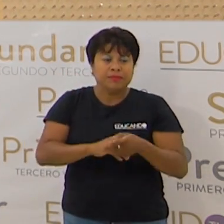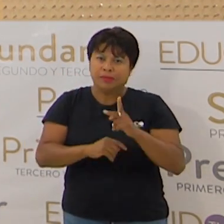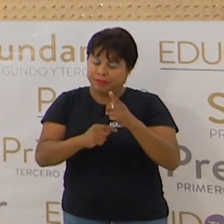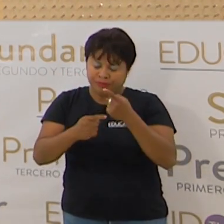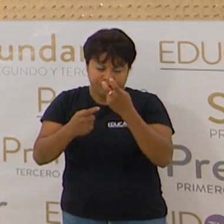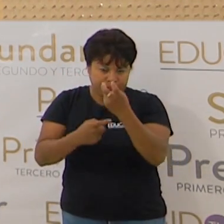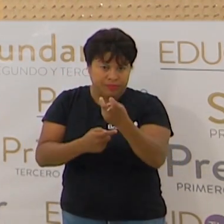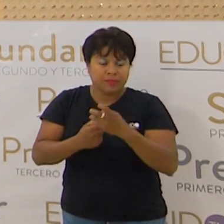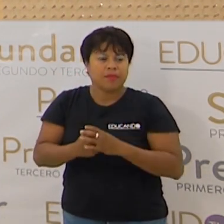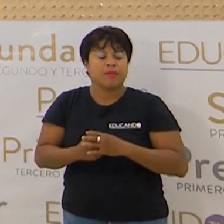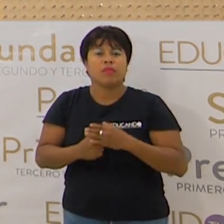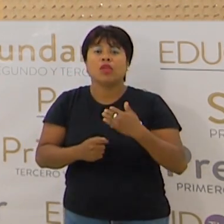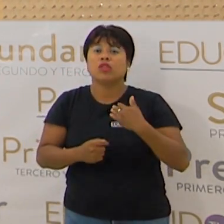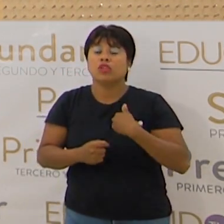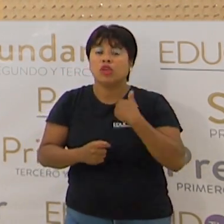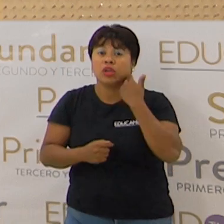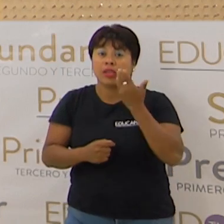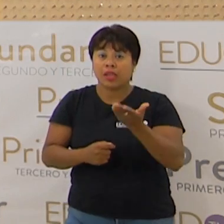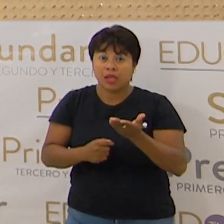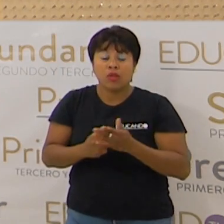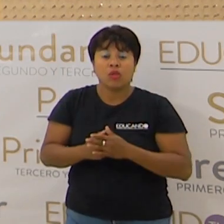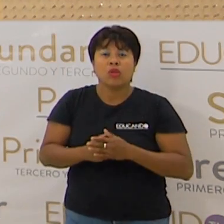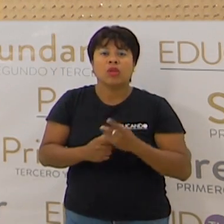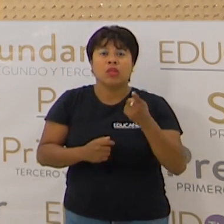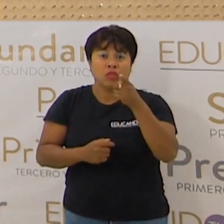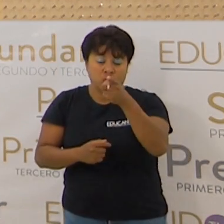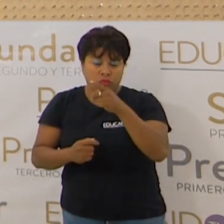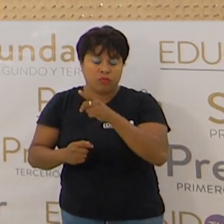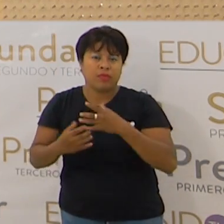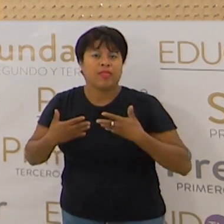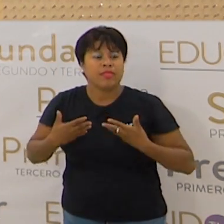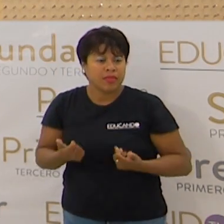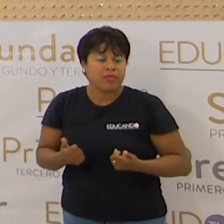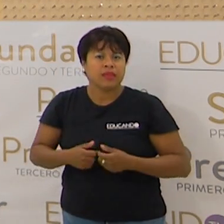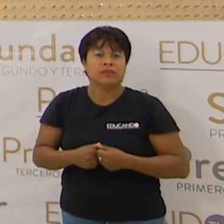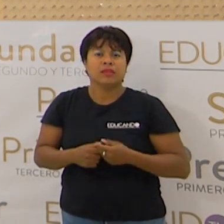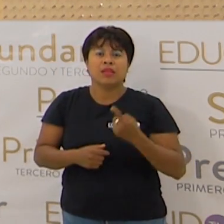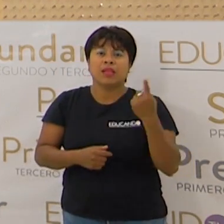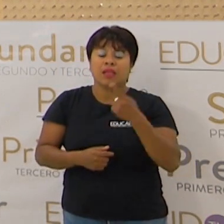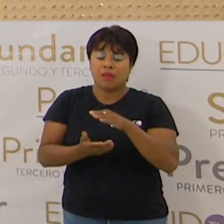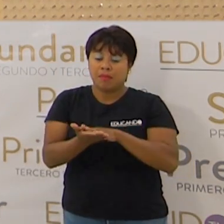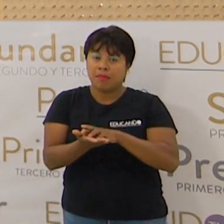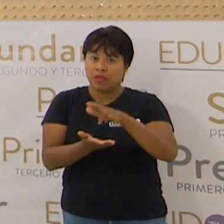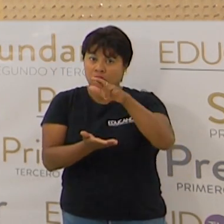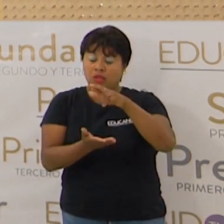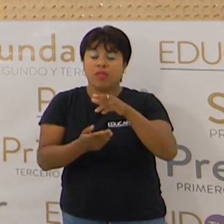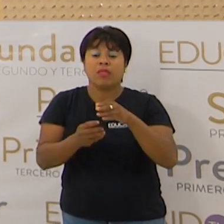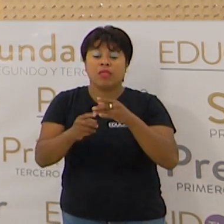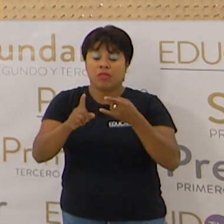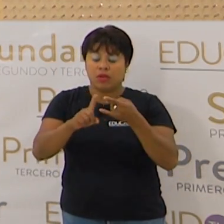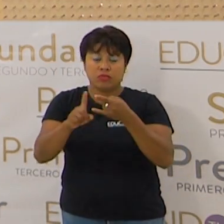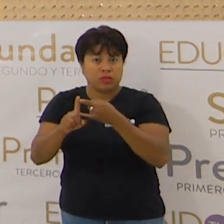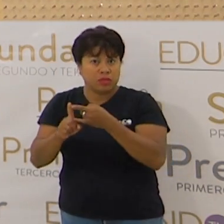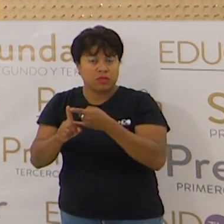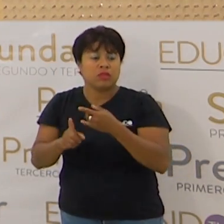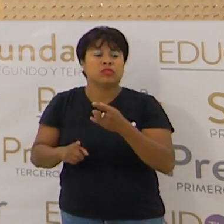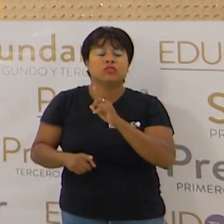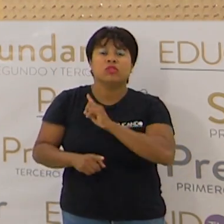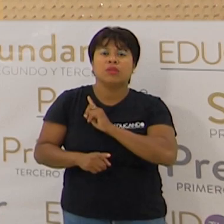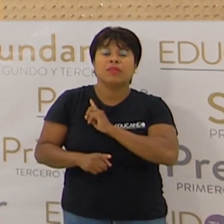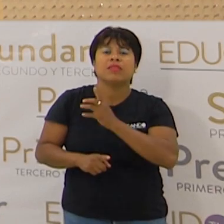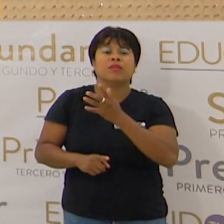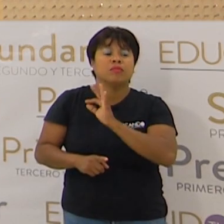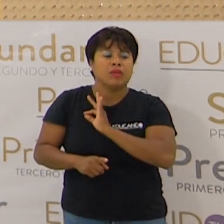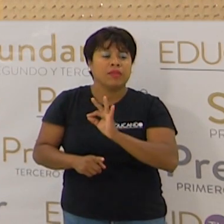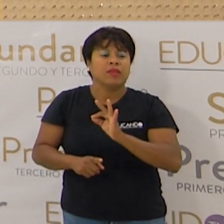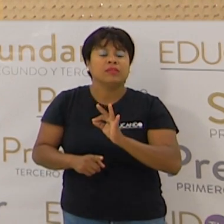fin, lo que yo quisiera o quiero que tú entiendas es que la mayoría de los cuadriláteros solamente se les pueden